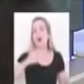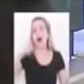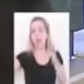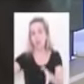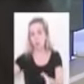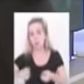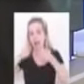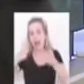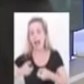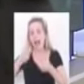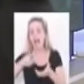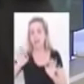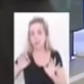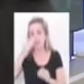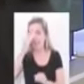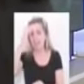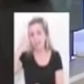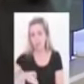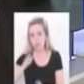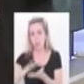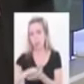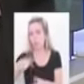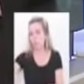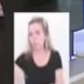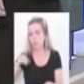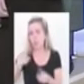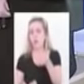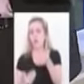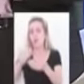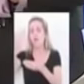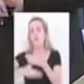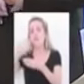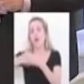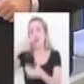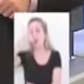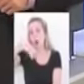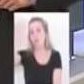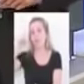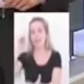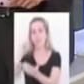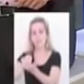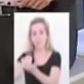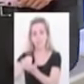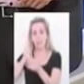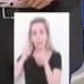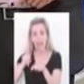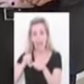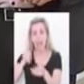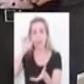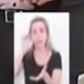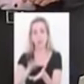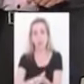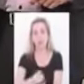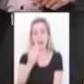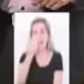la devolución del 15 por ciento de la coparticipación a las provincias en cinco años no metemos en este tema